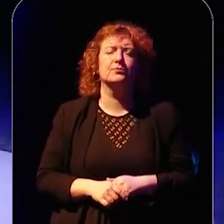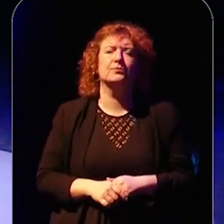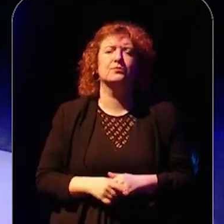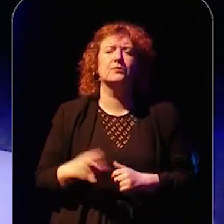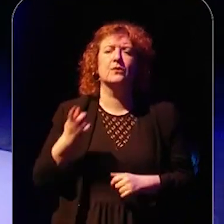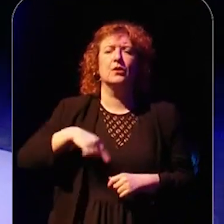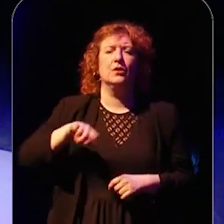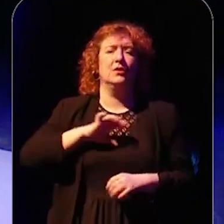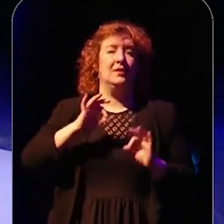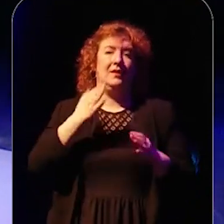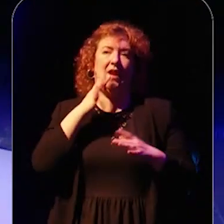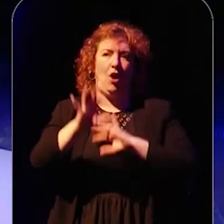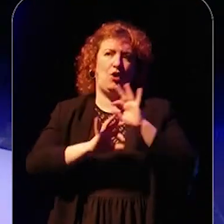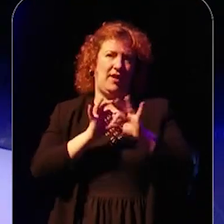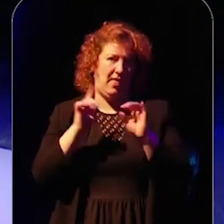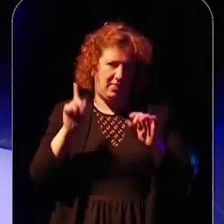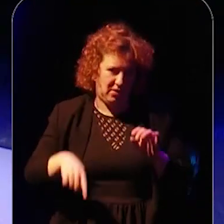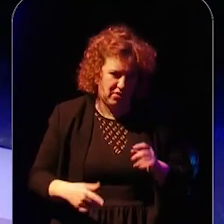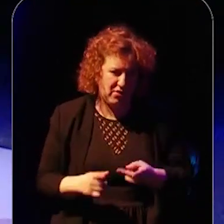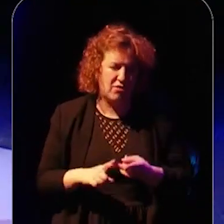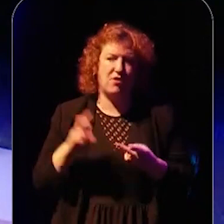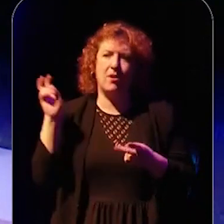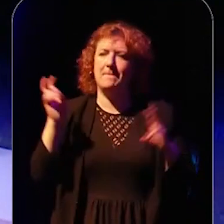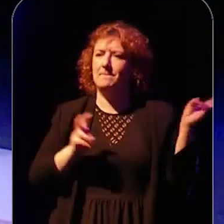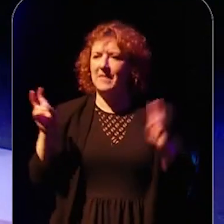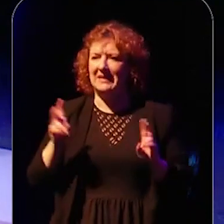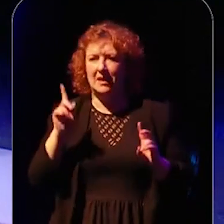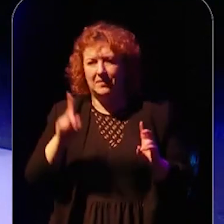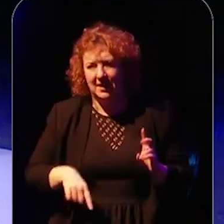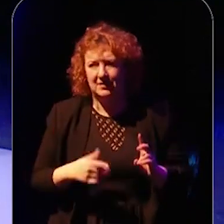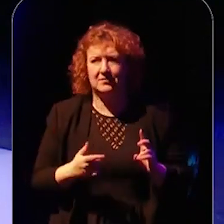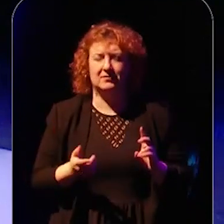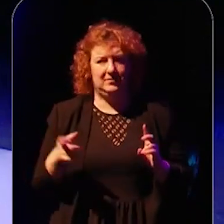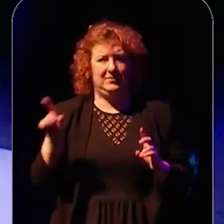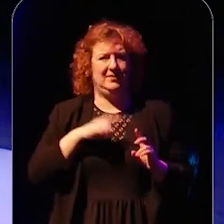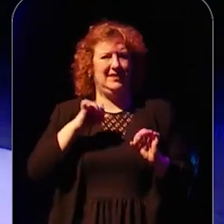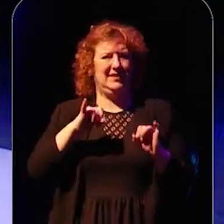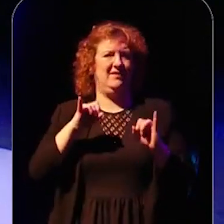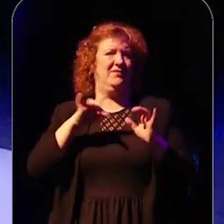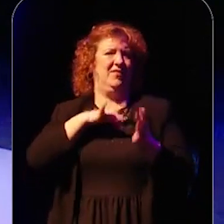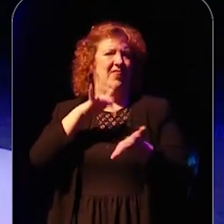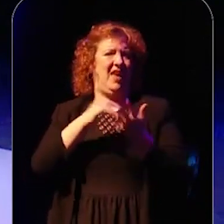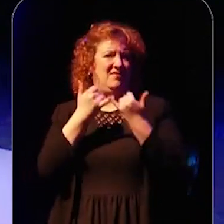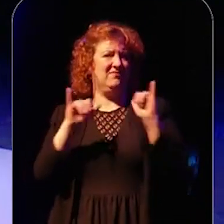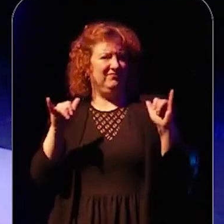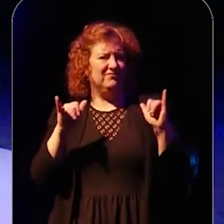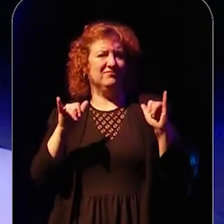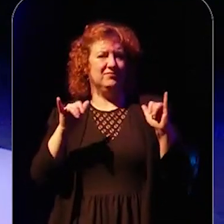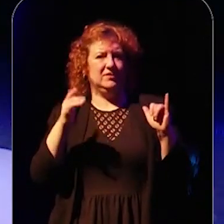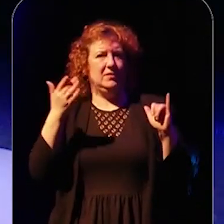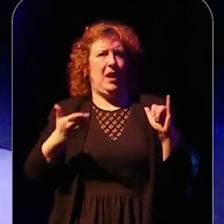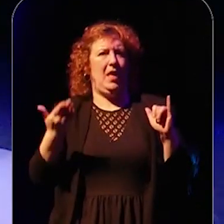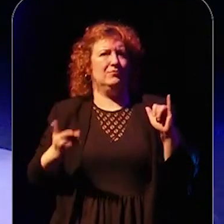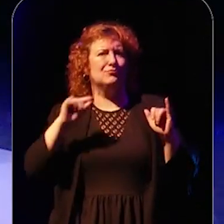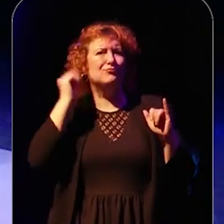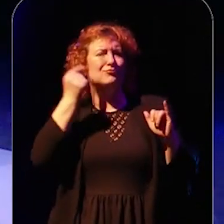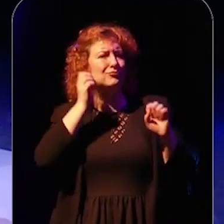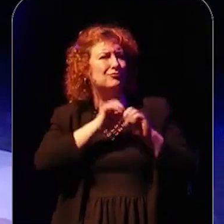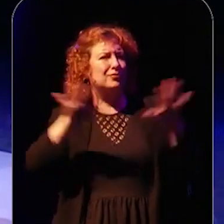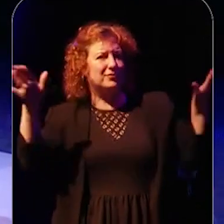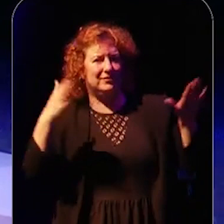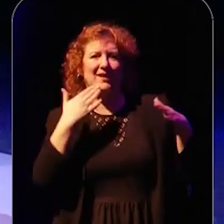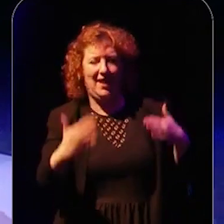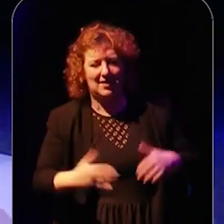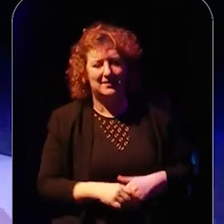las gracias a toda la organización, a todos los que habéis venido hoy aquí para hacer que este evento tenga la repercusión que tiene. Muchísimas gracias a todo el